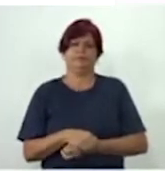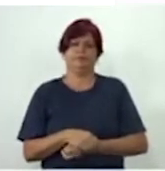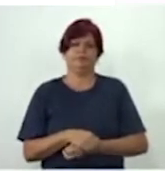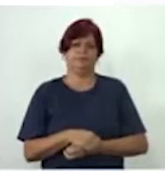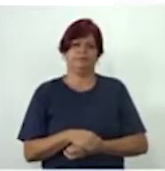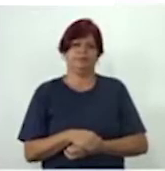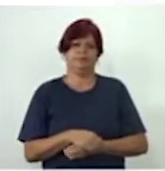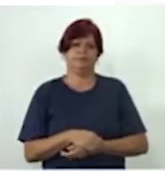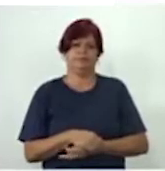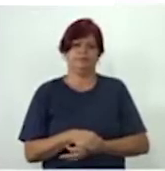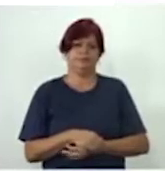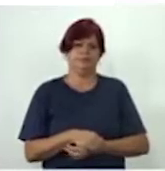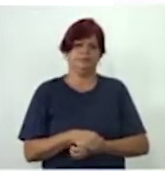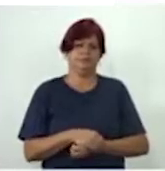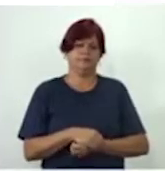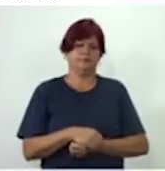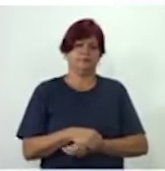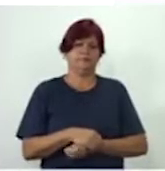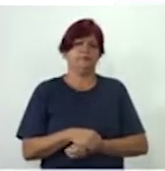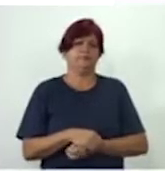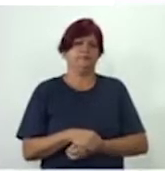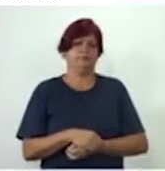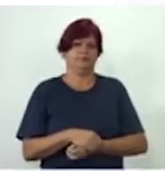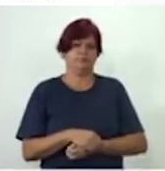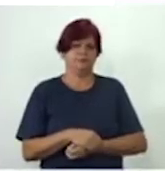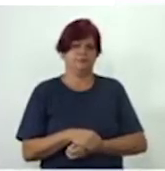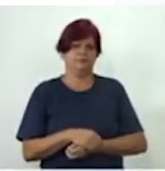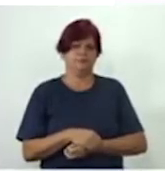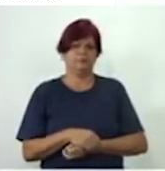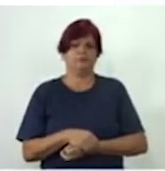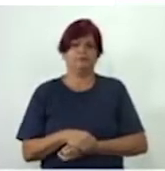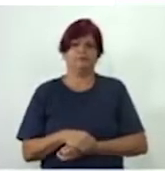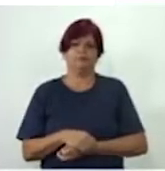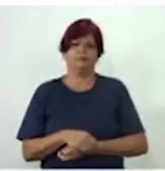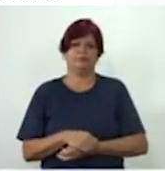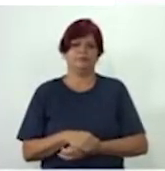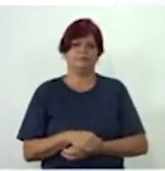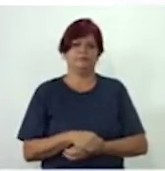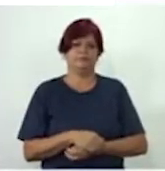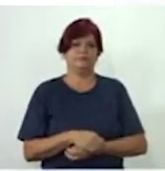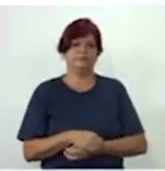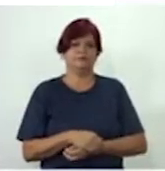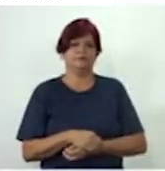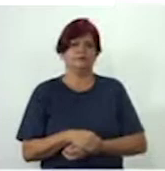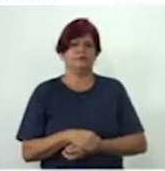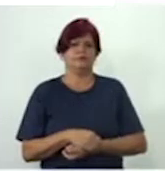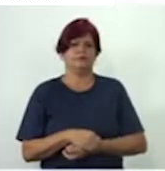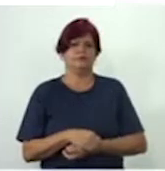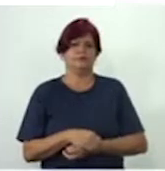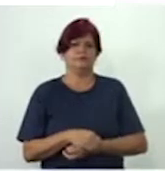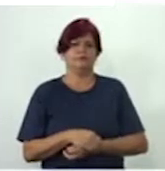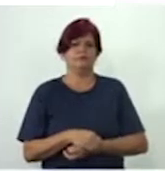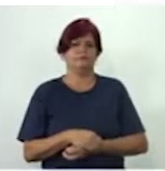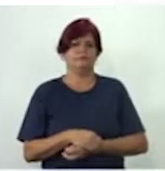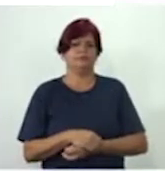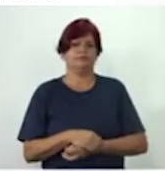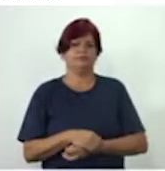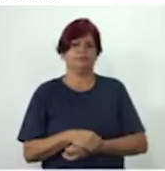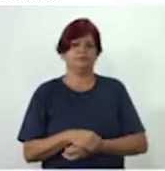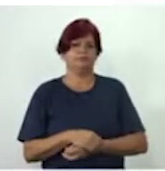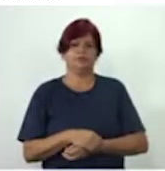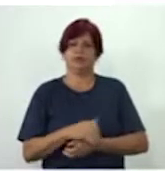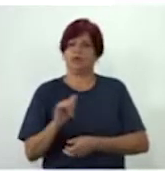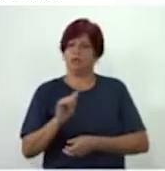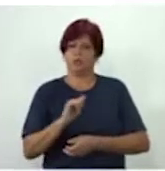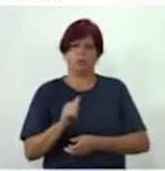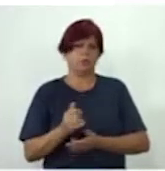El texto algunas exigencias para el desarrollo y evaluación del proceso de enseñanza-aprendizaje en las escuelas primarias de la página 9